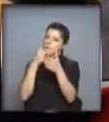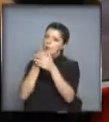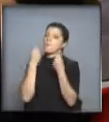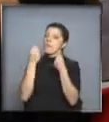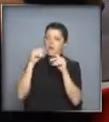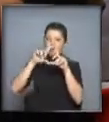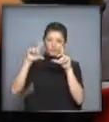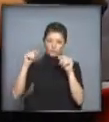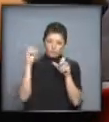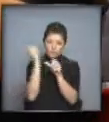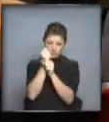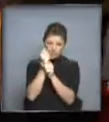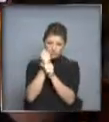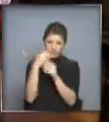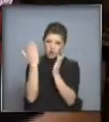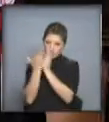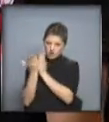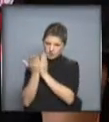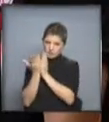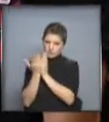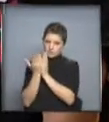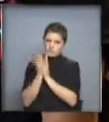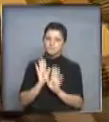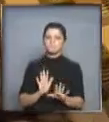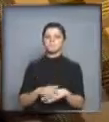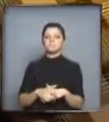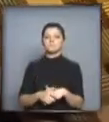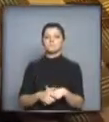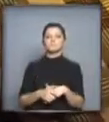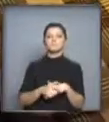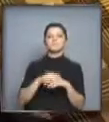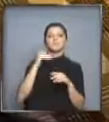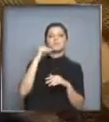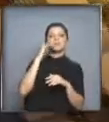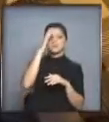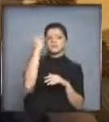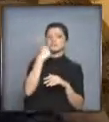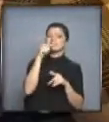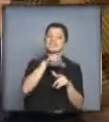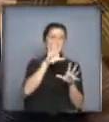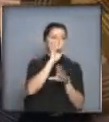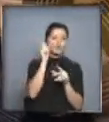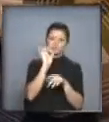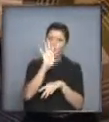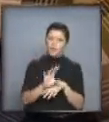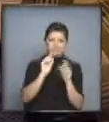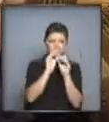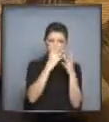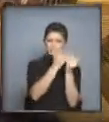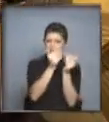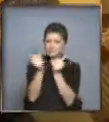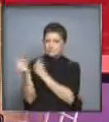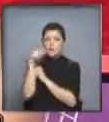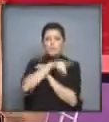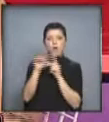bien, sí, el boleto estudiantil era una de las banderas, no fueron, también, no era la máxima. No fueron detenidos y desaparecidos por luchar solamente por el boleto estudiantil. Fueron detenidos